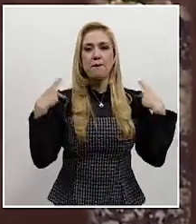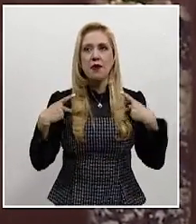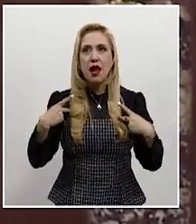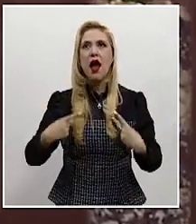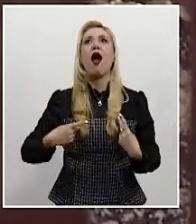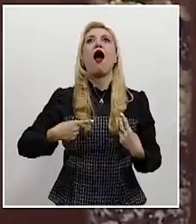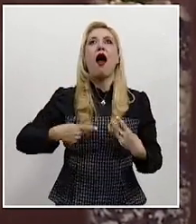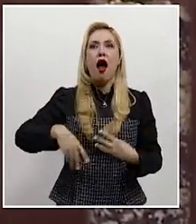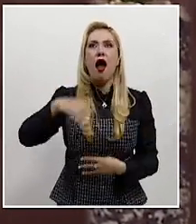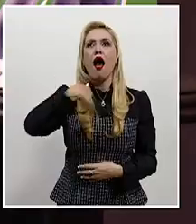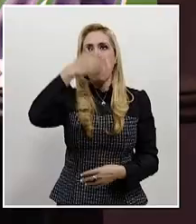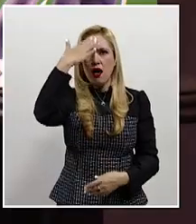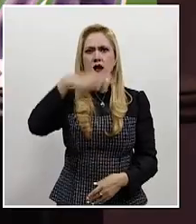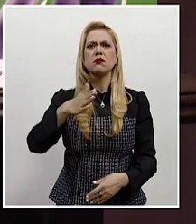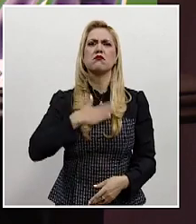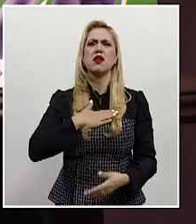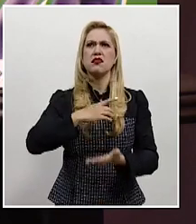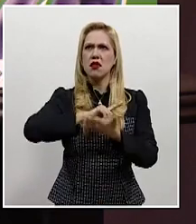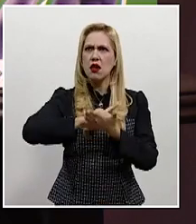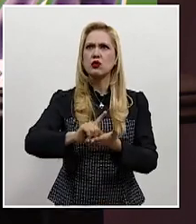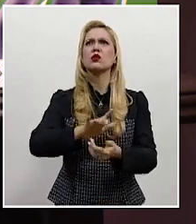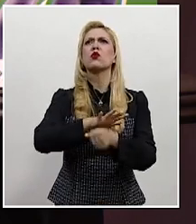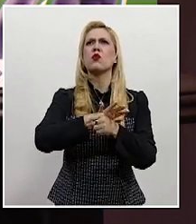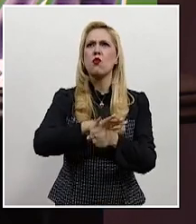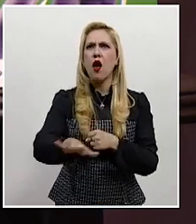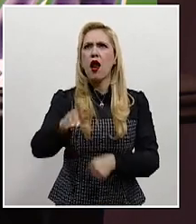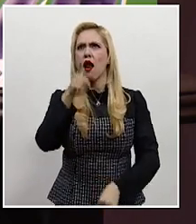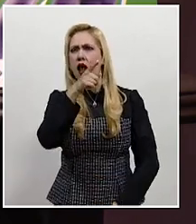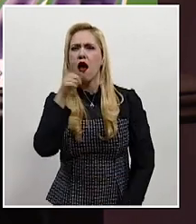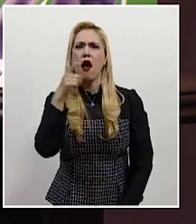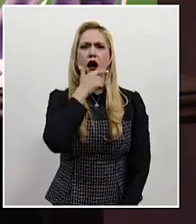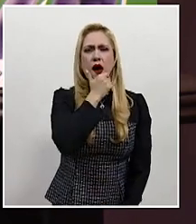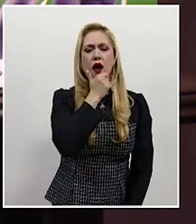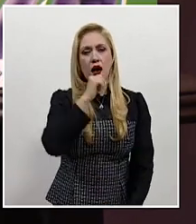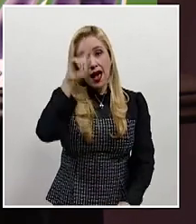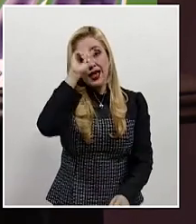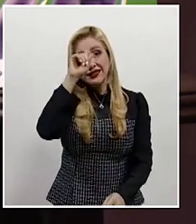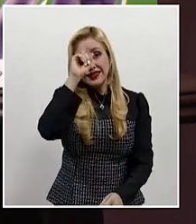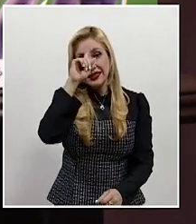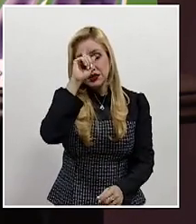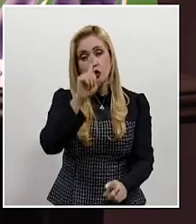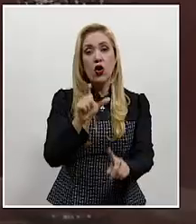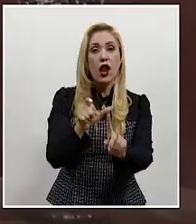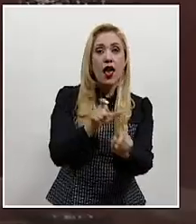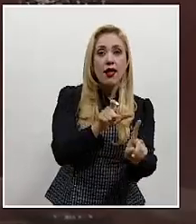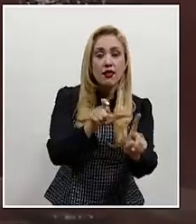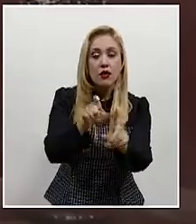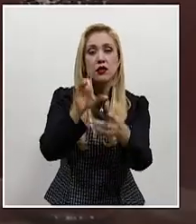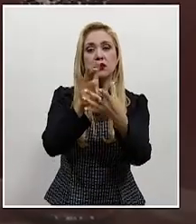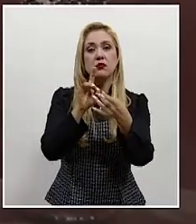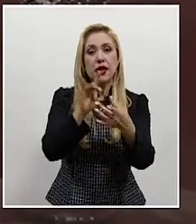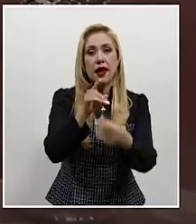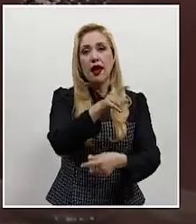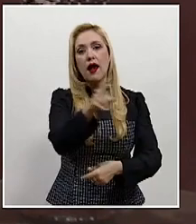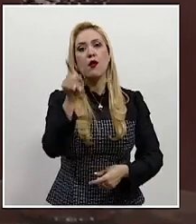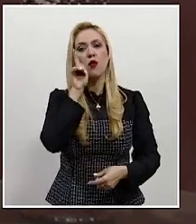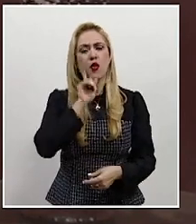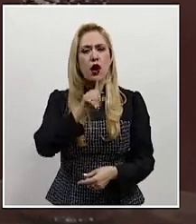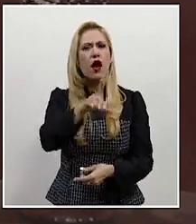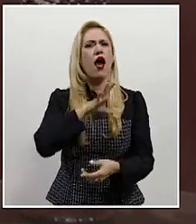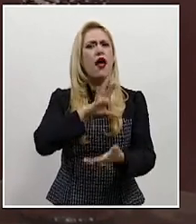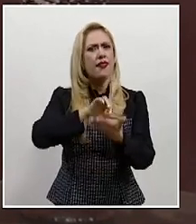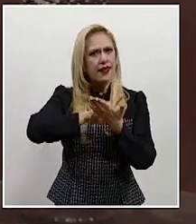sepa cuáles son sus derechos? Han hecho un gran trabajo, Mónica, asesorando, explicando a las mujeres que tienen derechos,